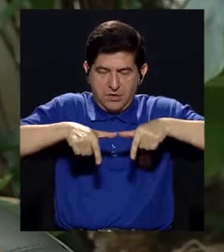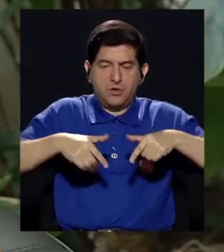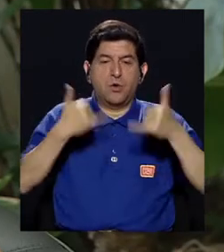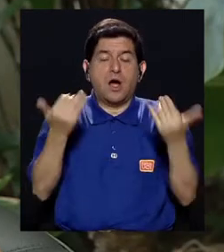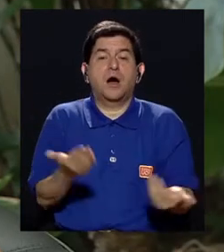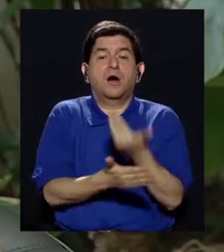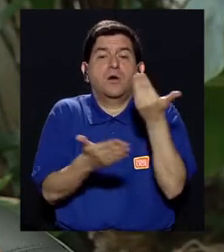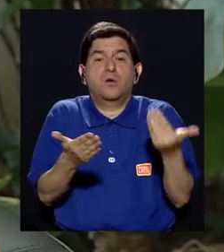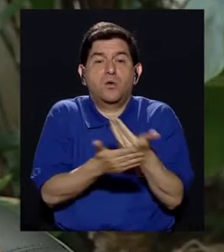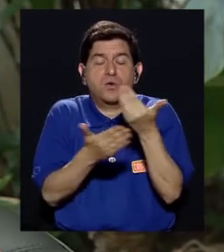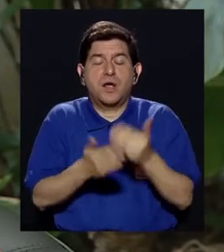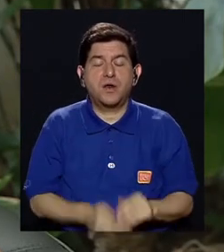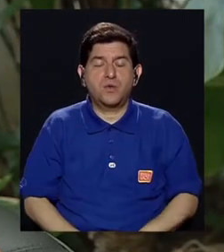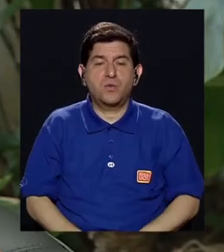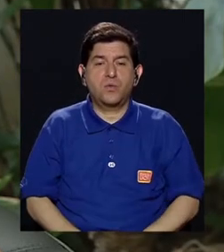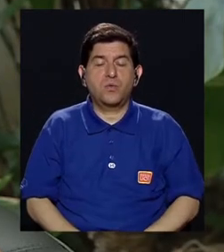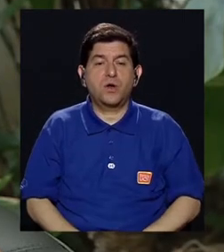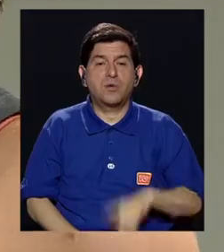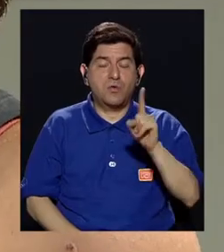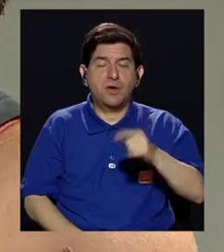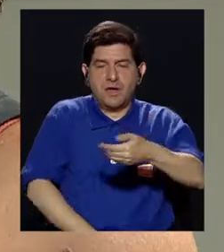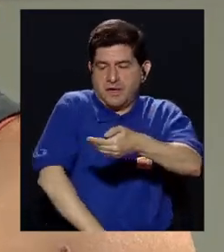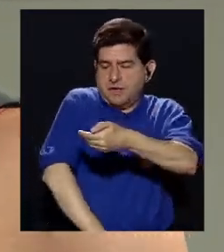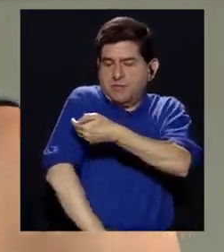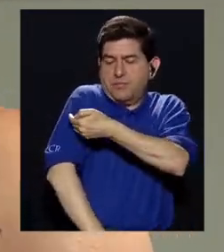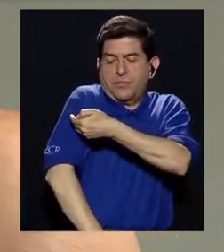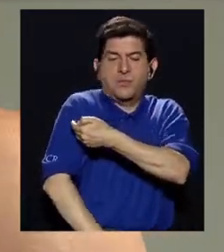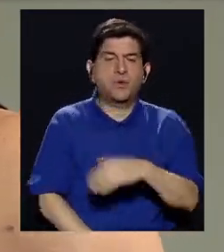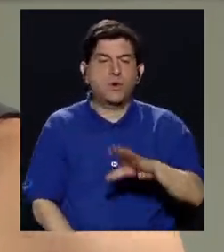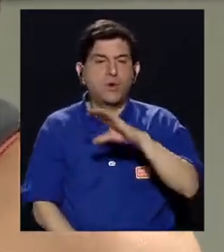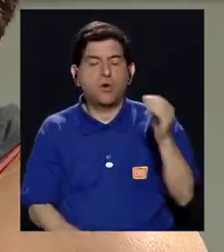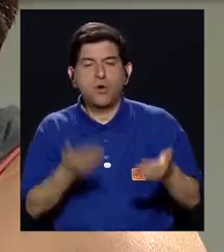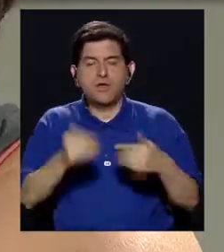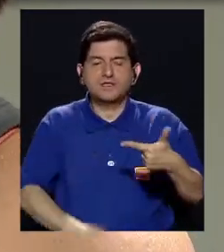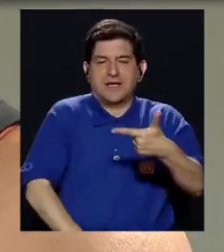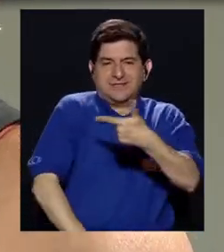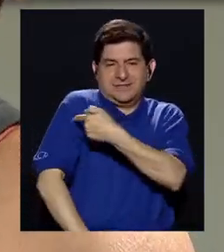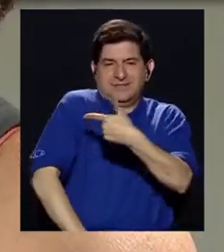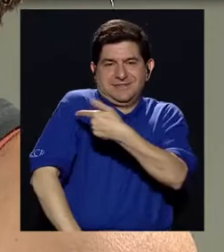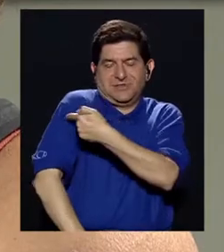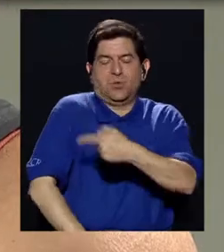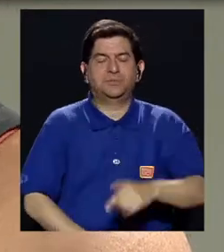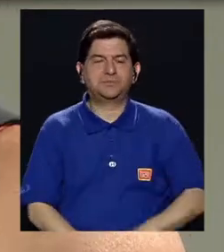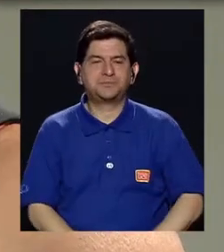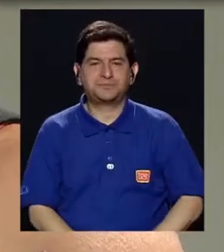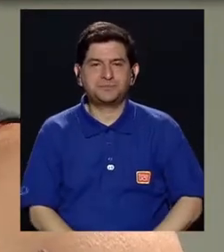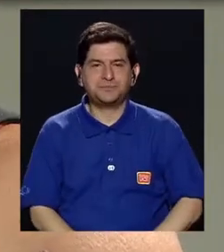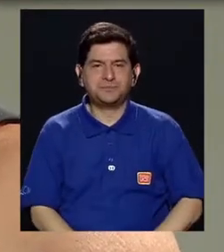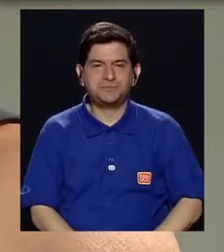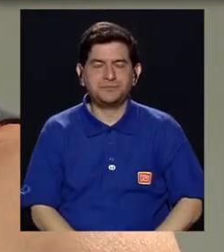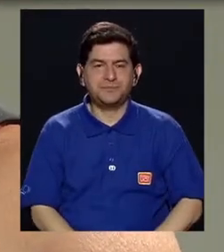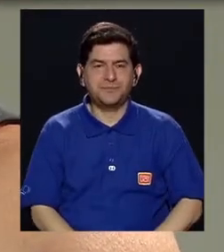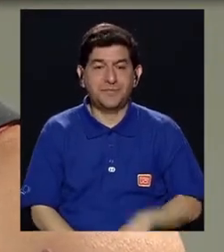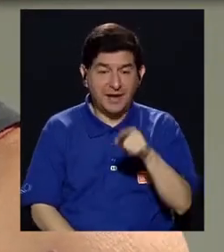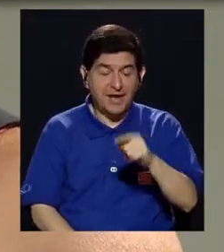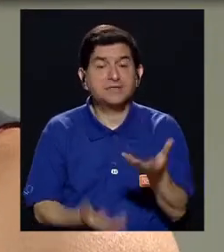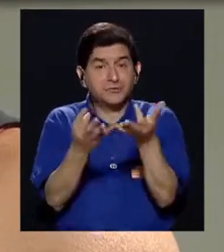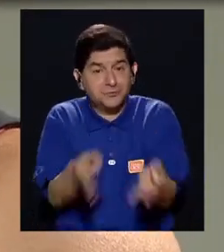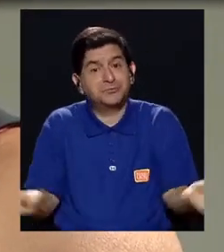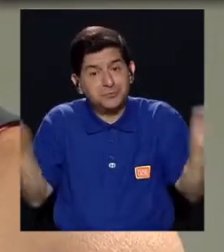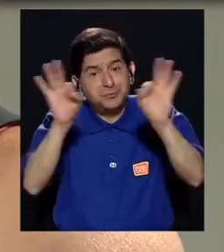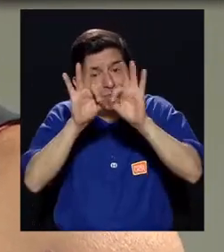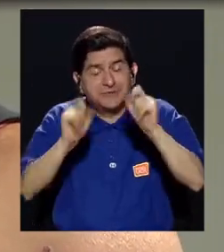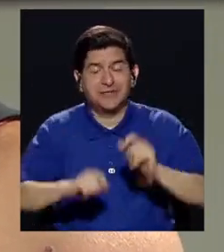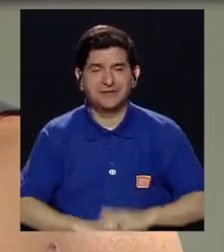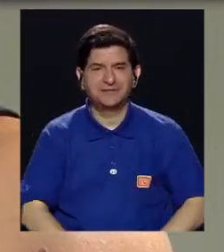nuevo anticonceptivo subdérmico o usar el inyectable. Entonces, esto es muy importante. Yo creo